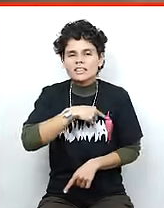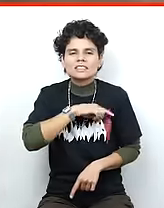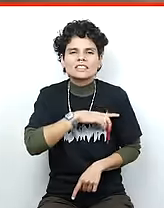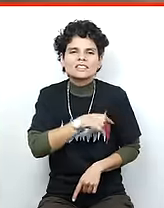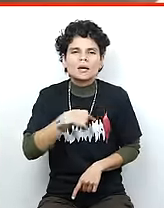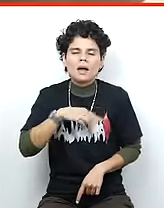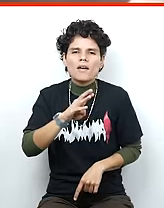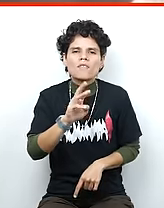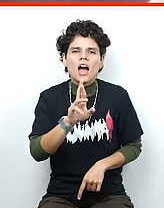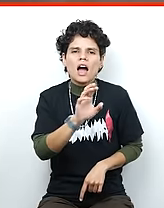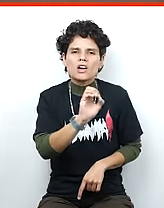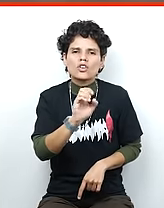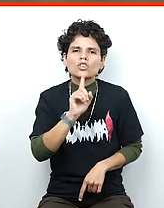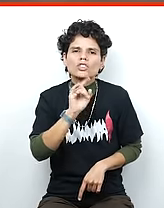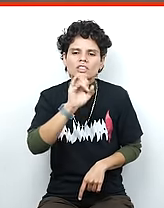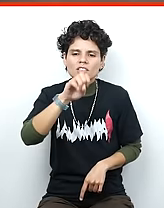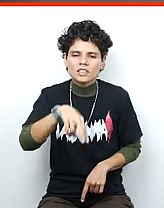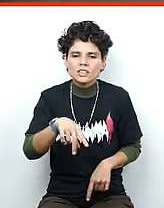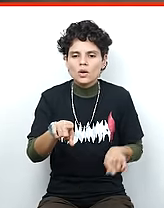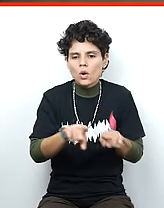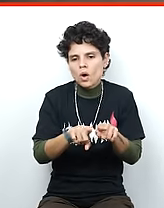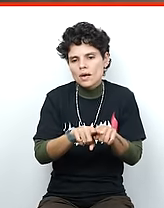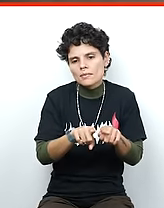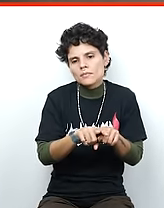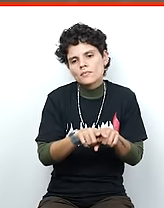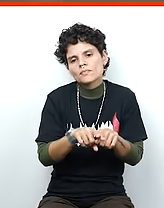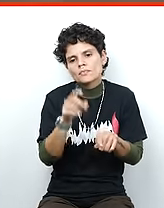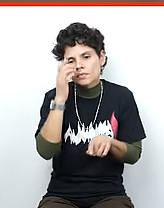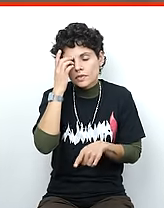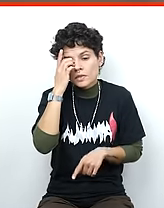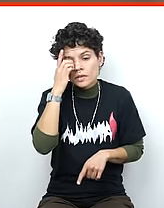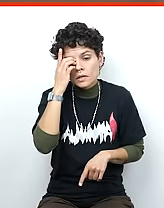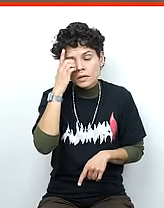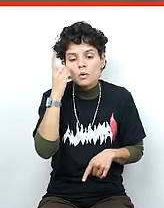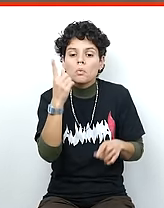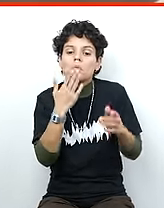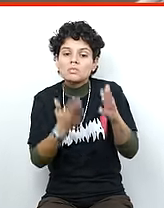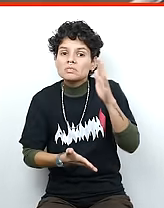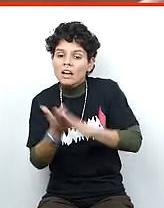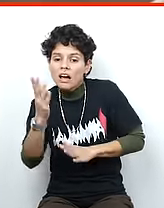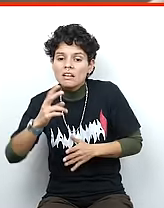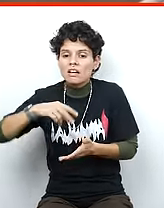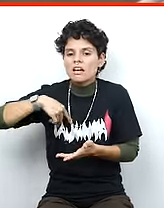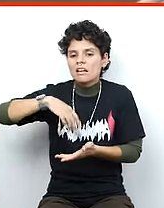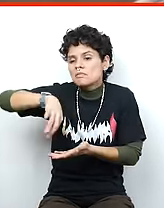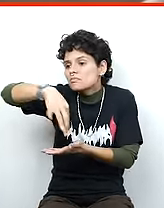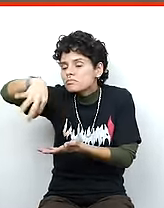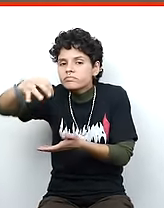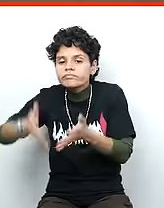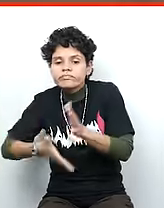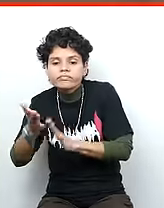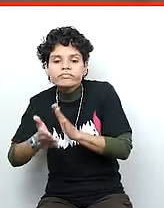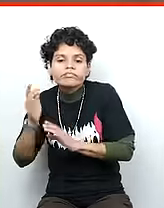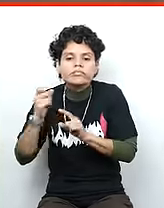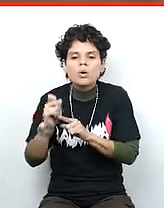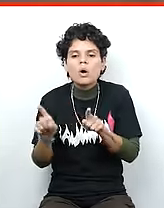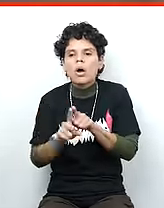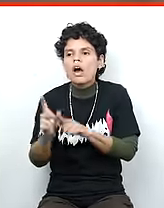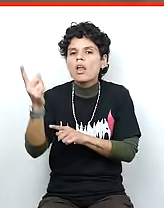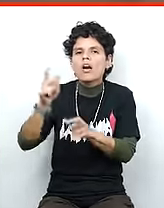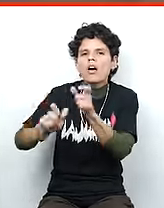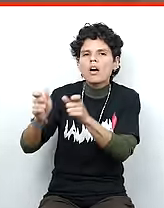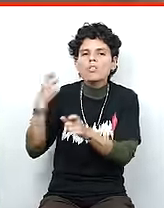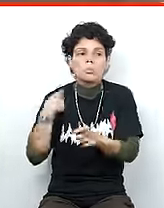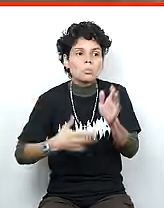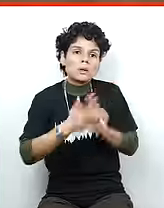y te ponías a trabajar o a hacer algún tipo de cosas que no sé andar en la calle, te miraban como, no sé, vos como que, ah, este cantante culeo Perkin, es de la calle, ¿me